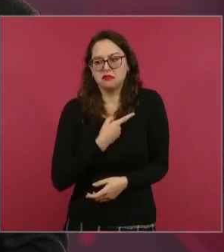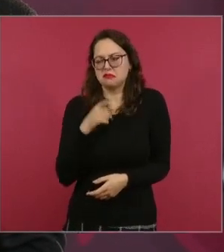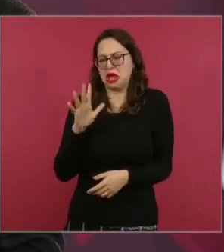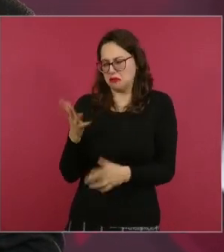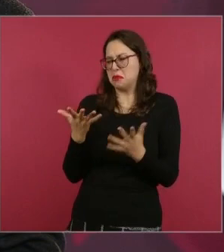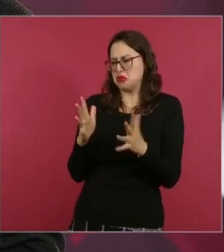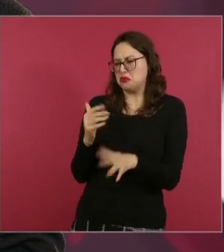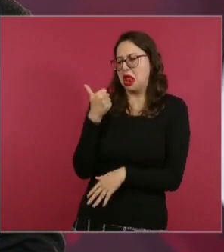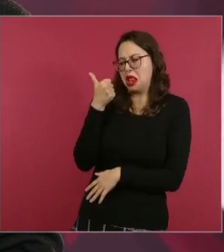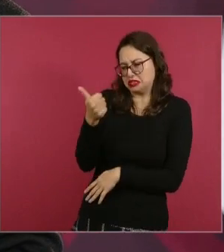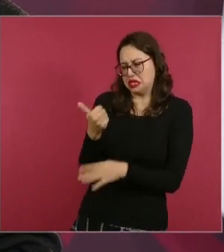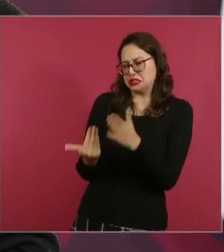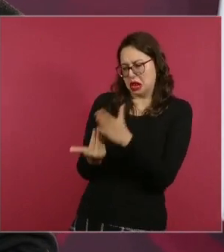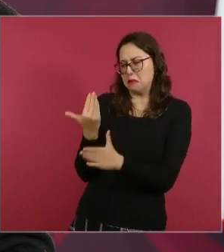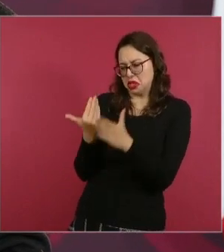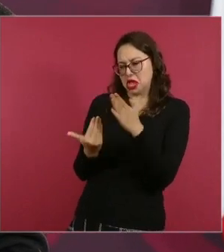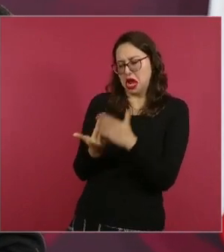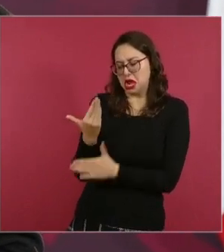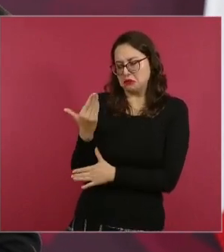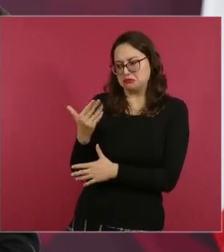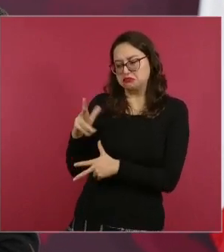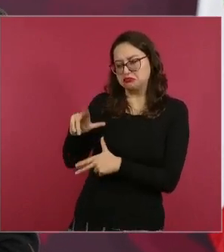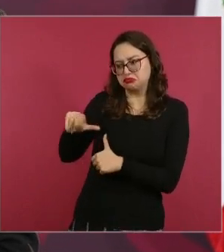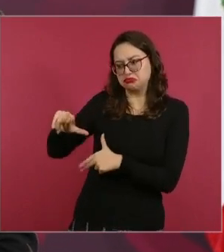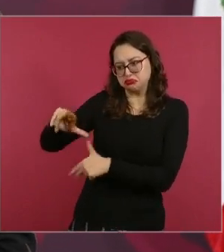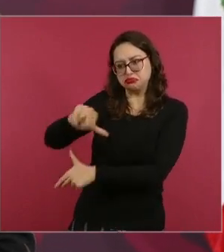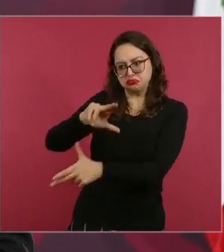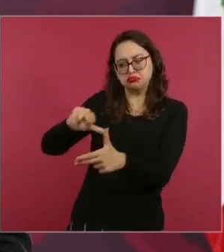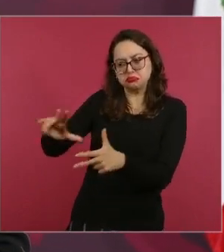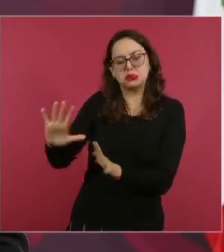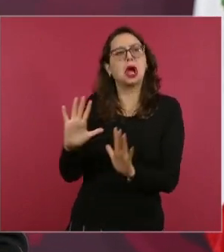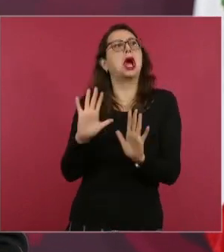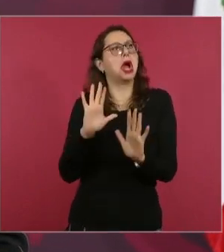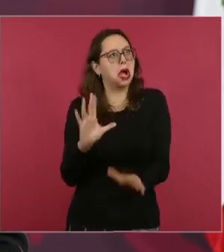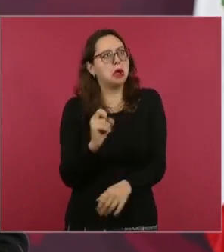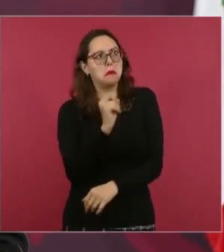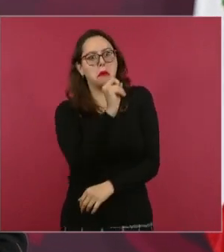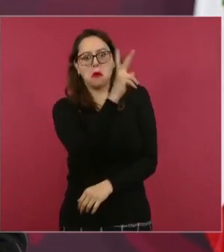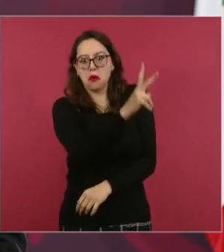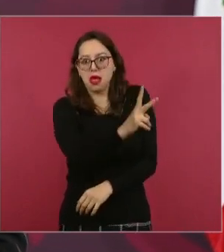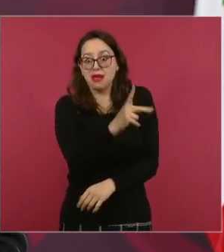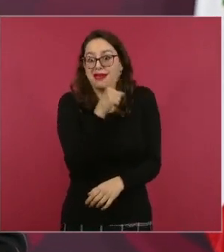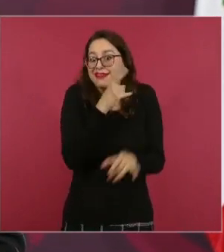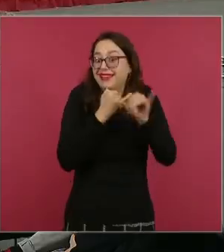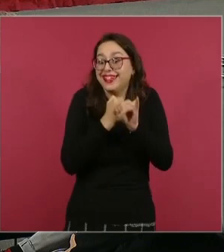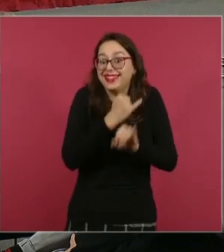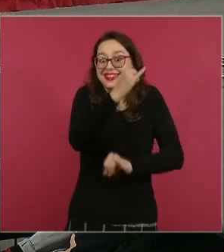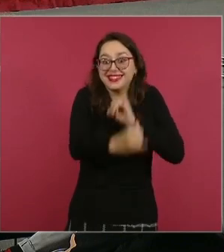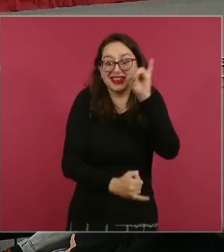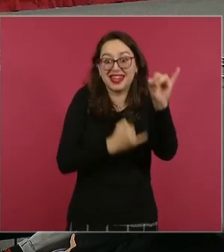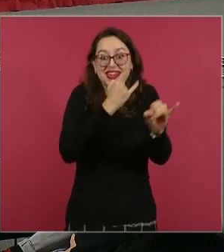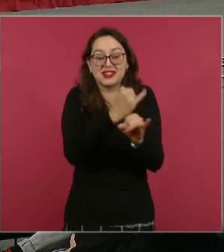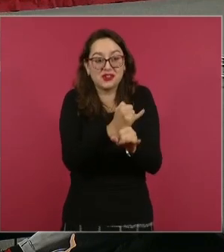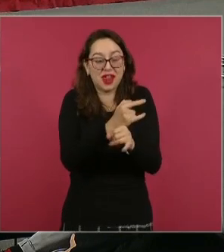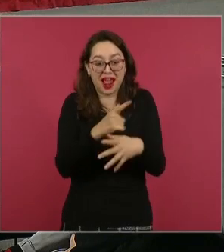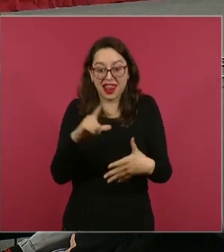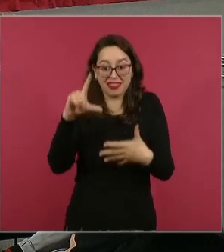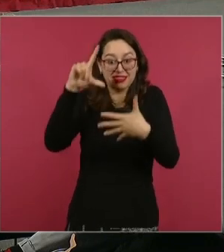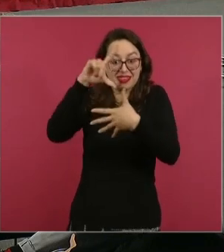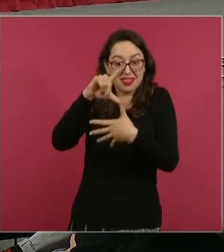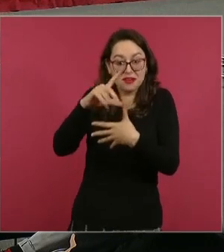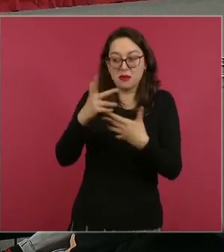una intercomunicación con todos los centros de América